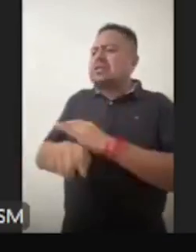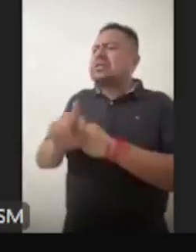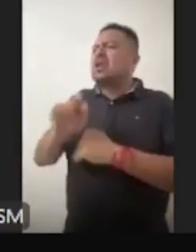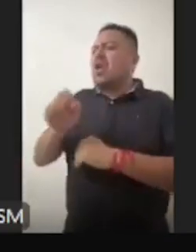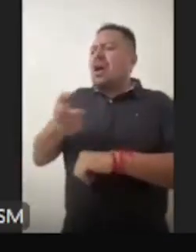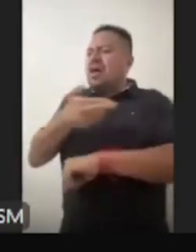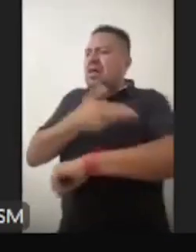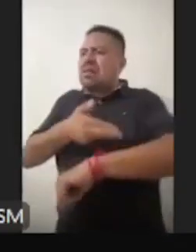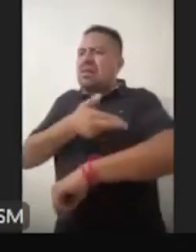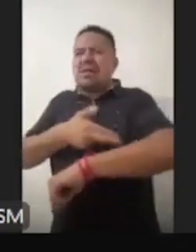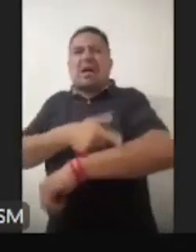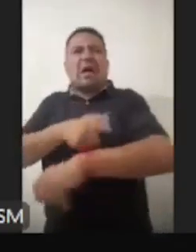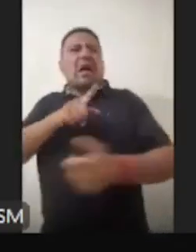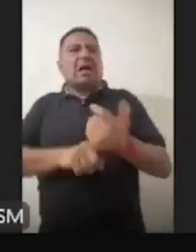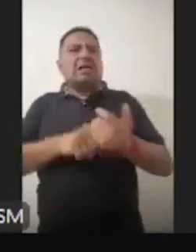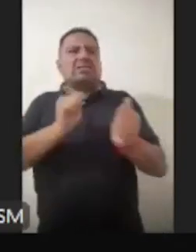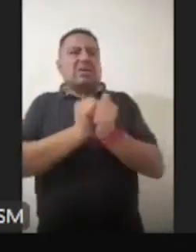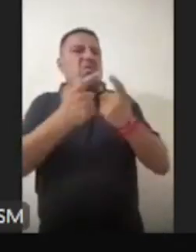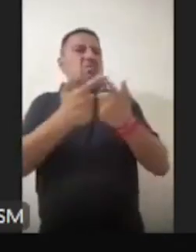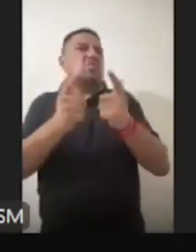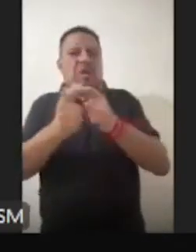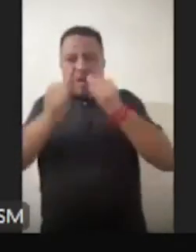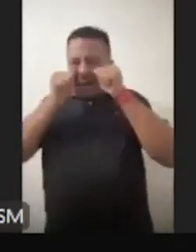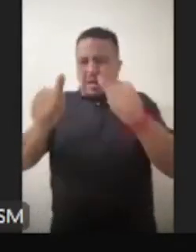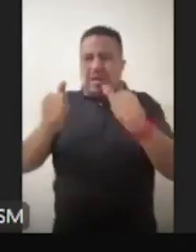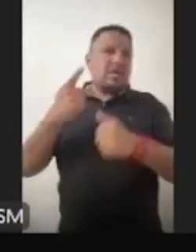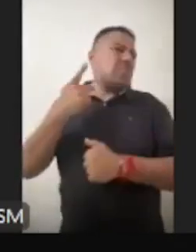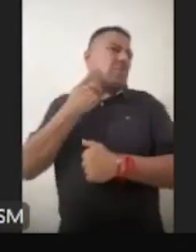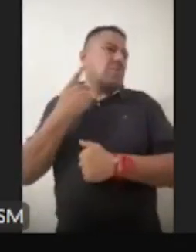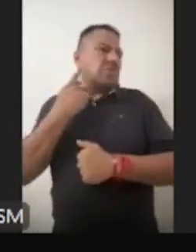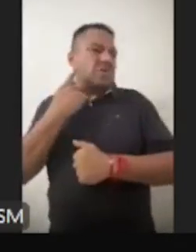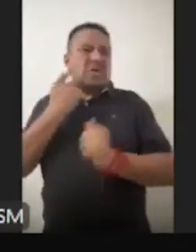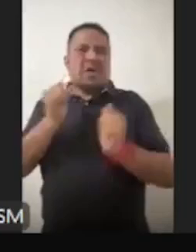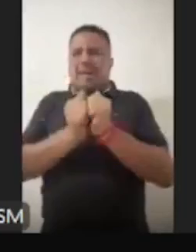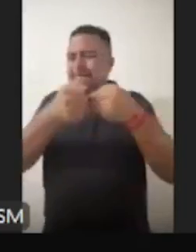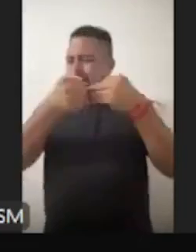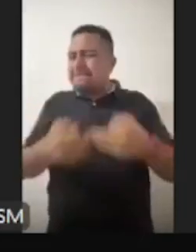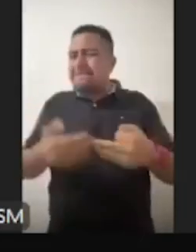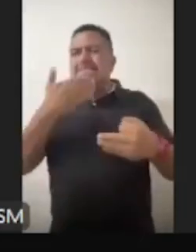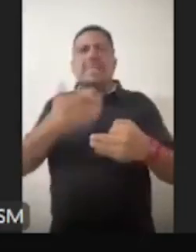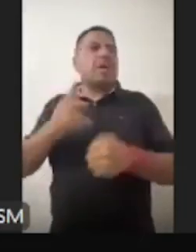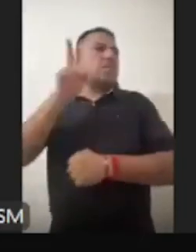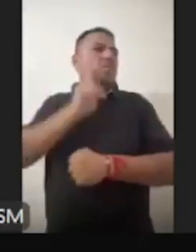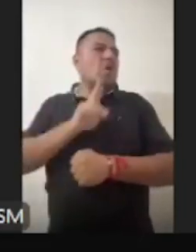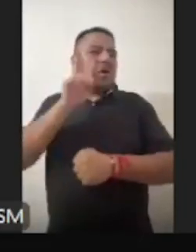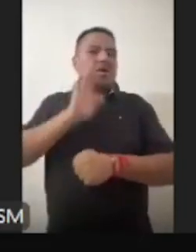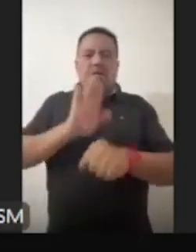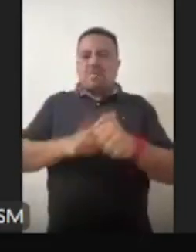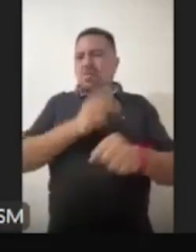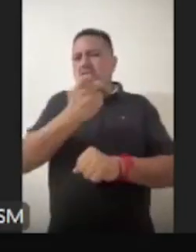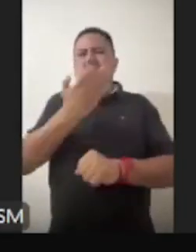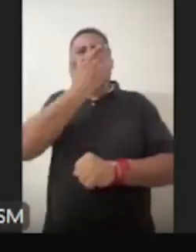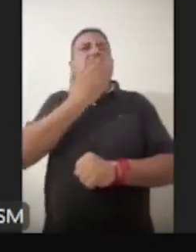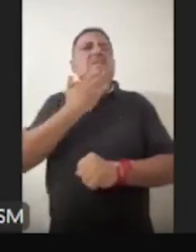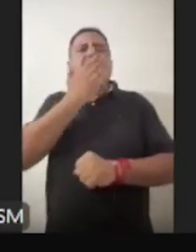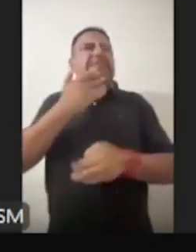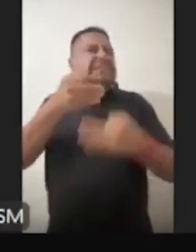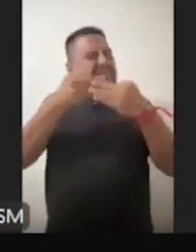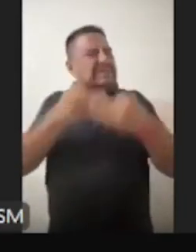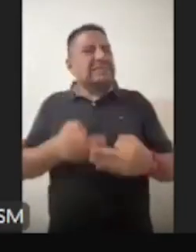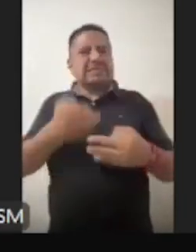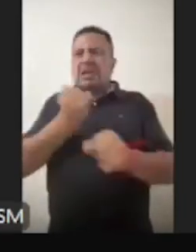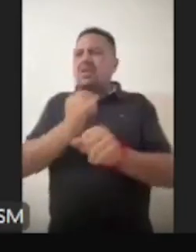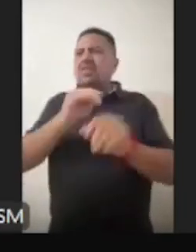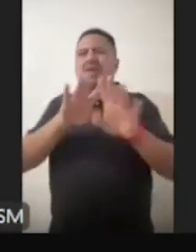por la coordinación de lo contencioso electoral con el objeto de perfeccionar dicha prueba, por lo que no se cuenta con la certeza del contenido de